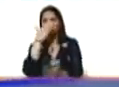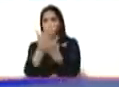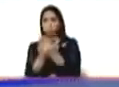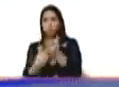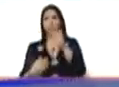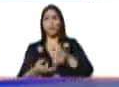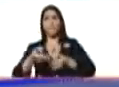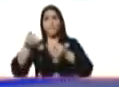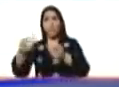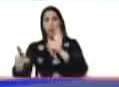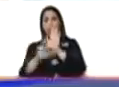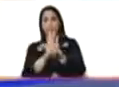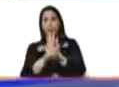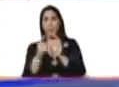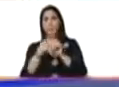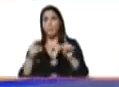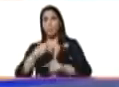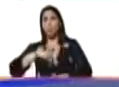nuestro pueblo.